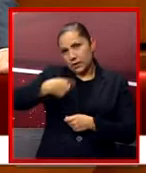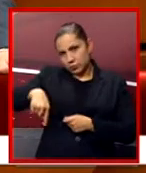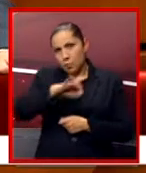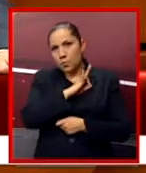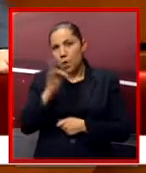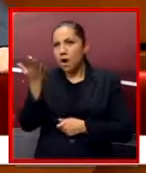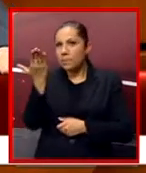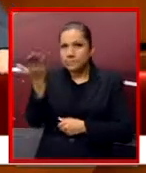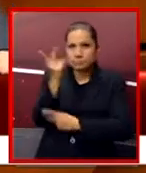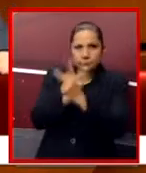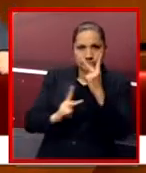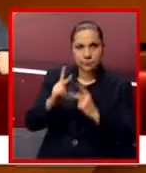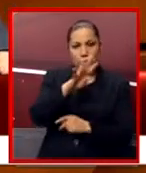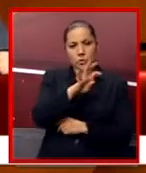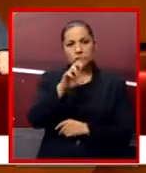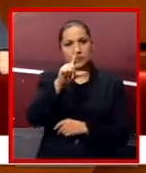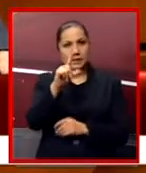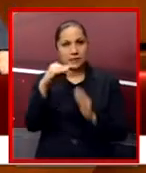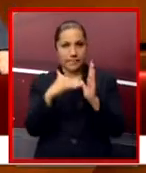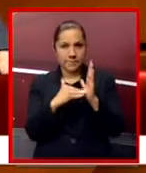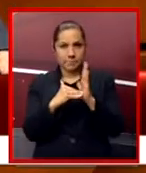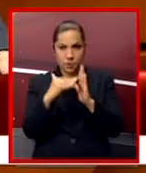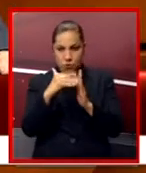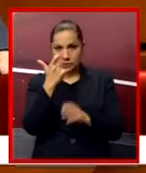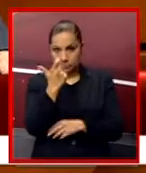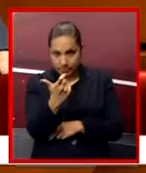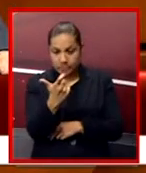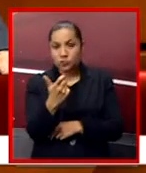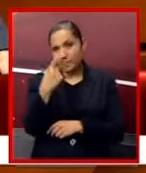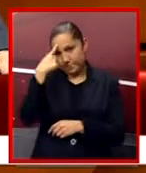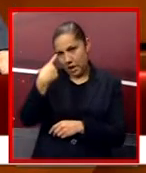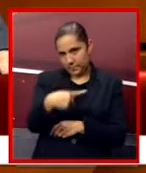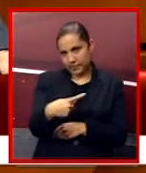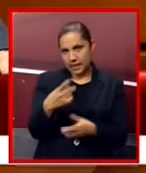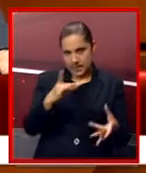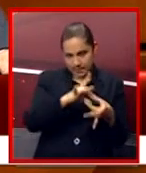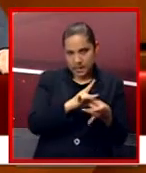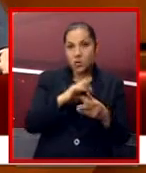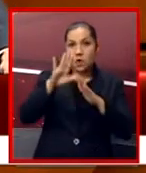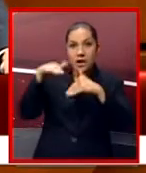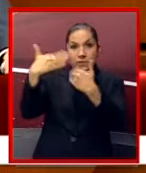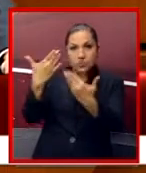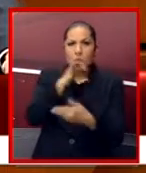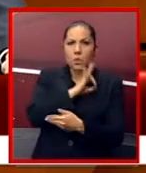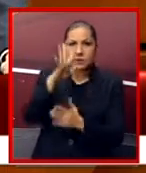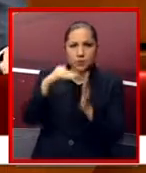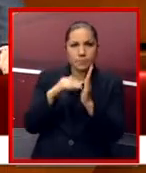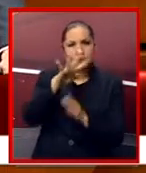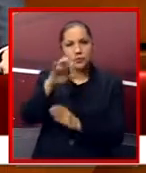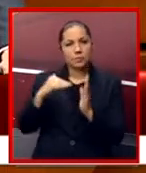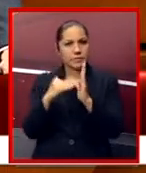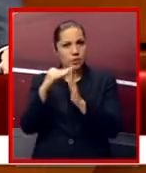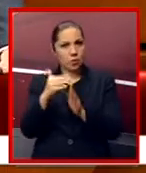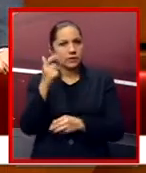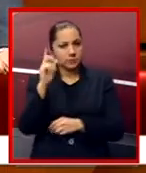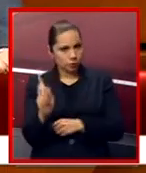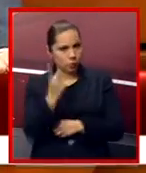por 470.000 millones de pesos y un endeudamiento externo neto de 5.500 millones de